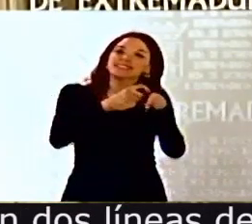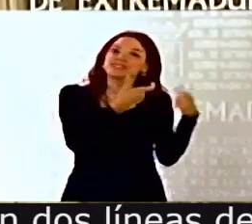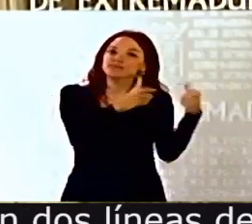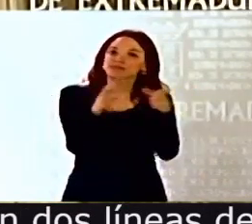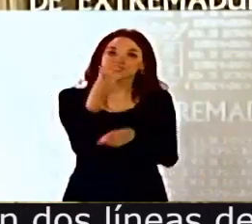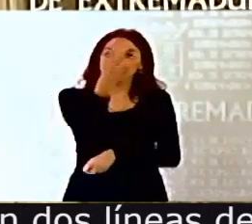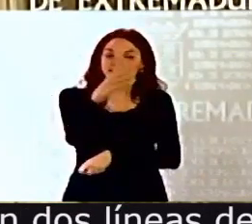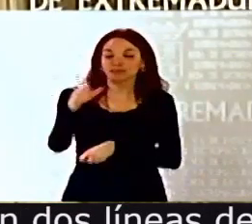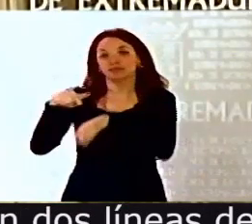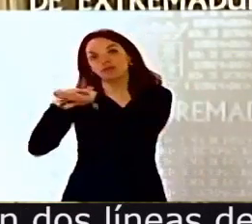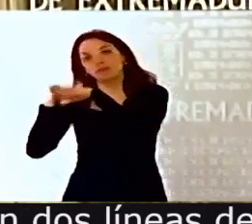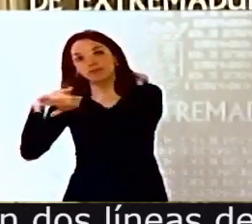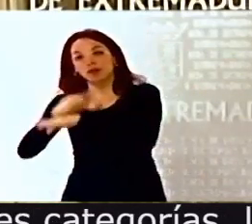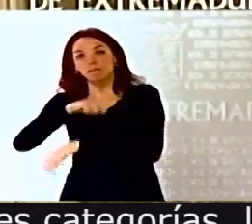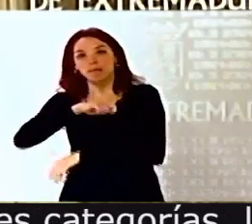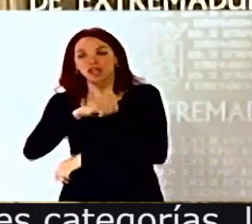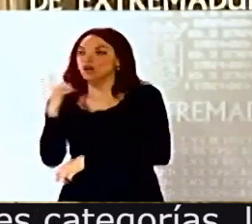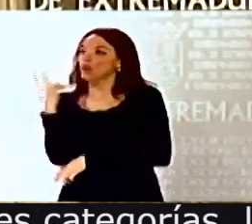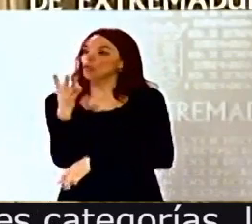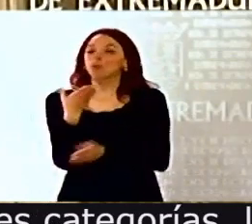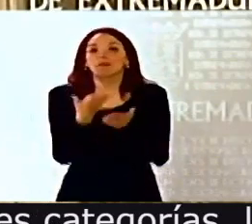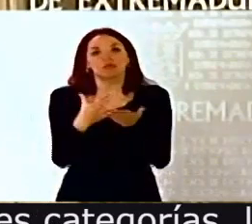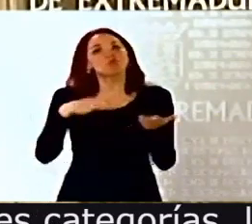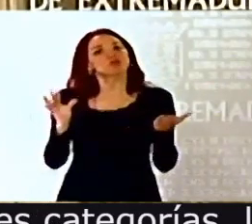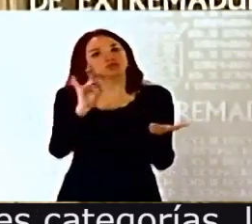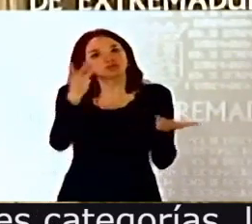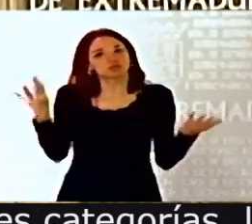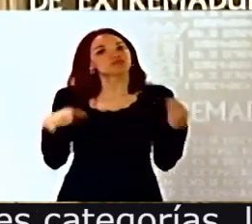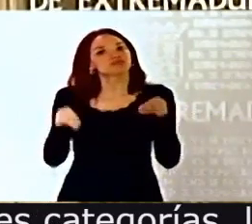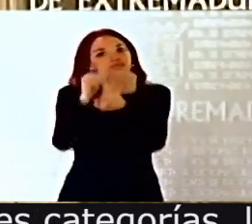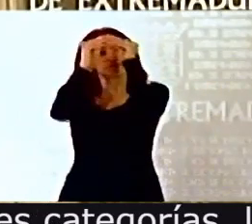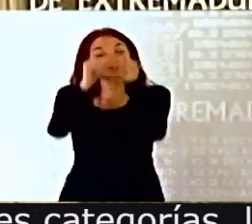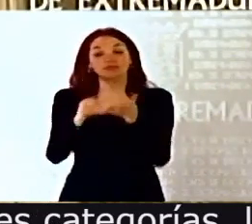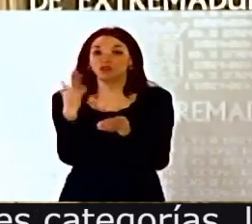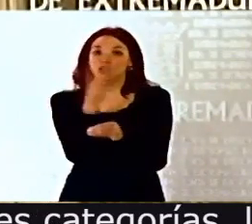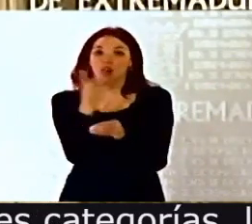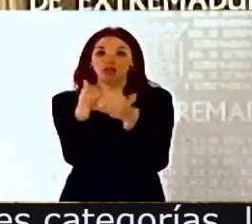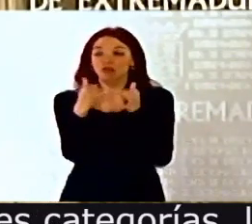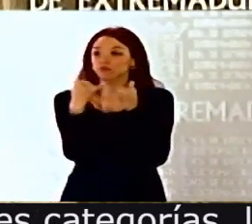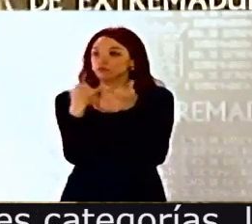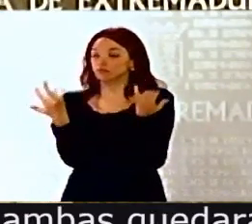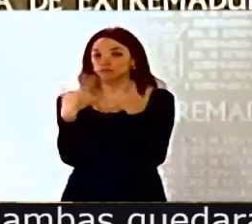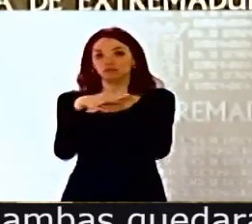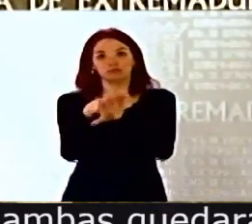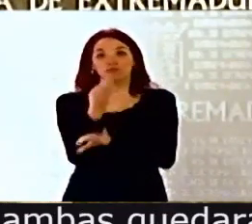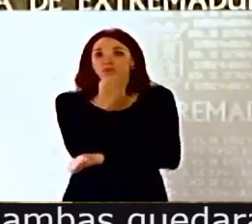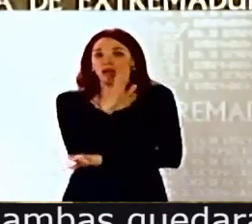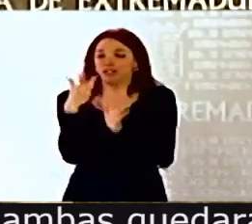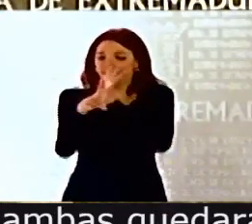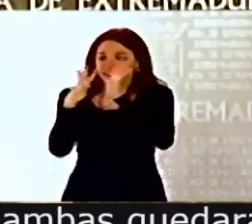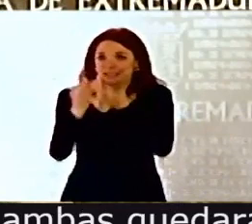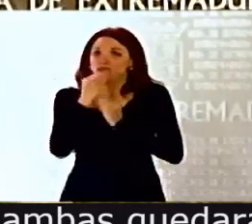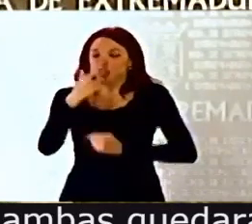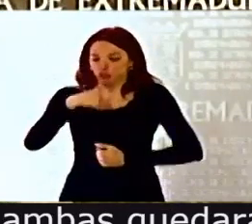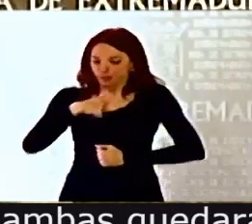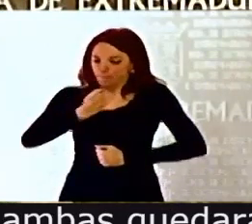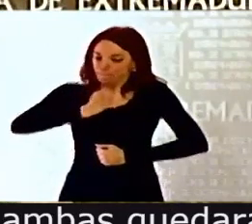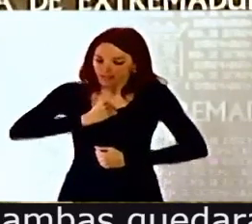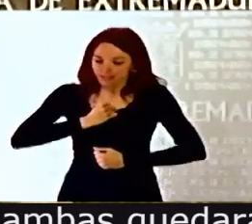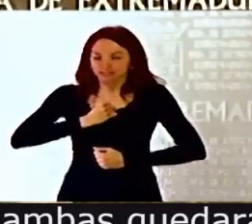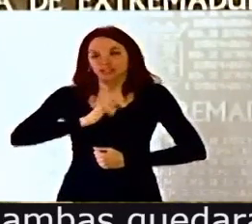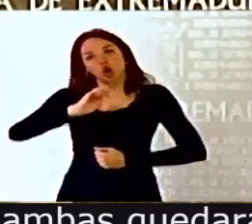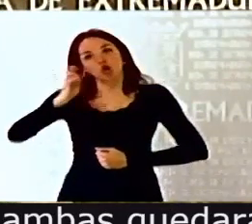Gobierno de España, ambas son compatibles y ambas quedarán mucho mejor explicado de lo que lo está haciendo en esta mañana la portavoz por parte